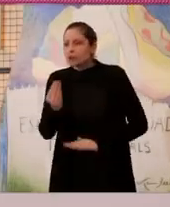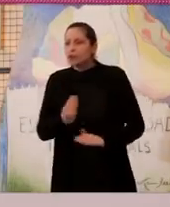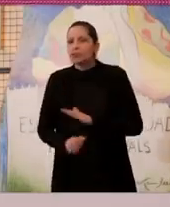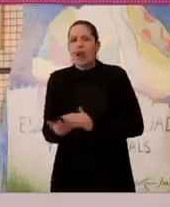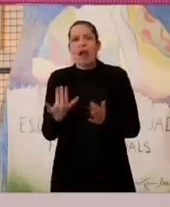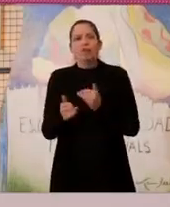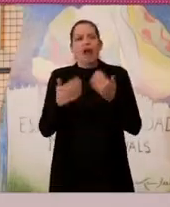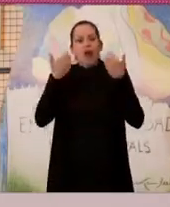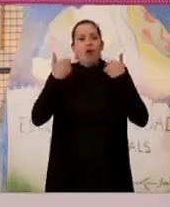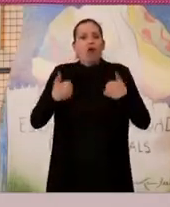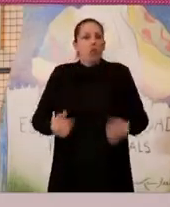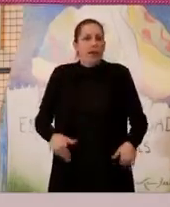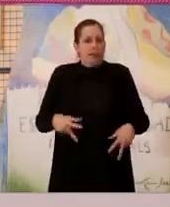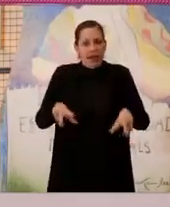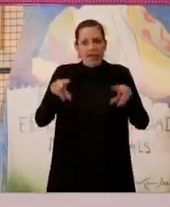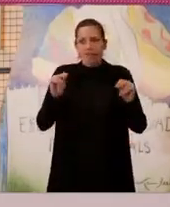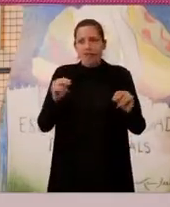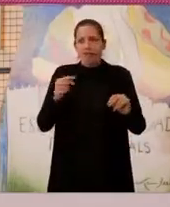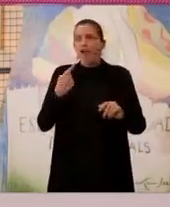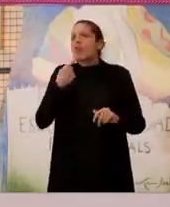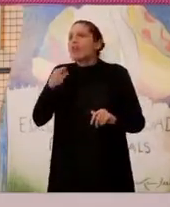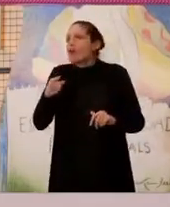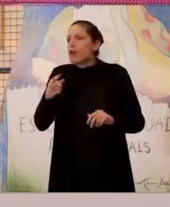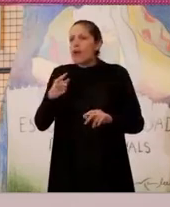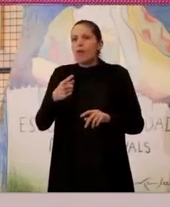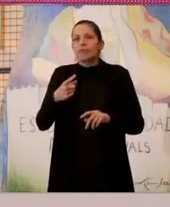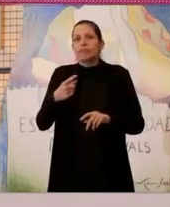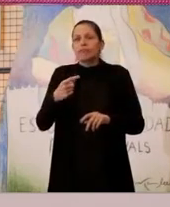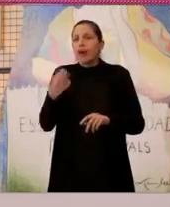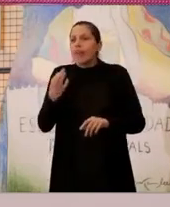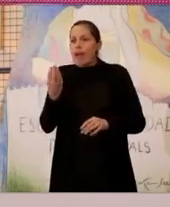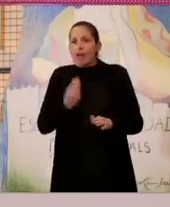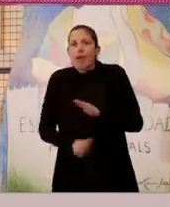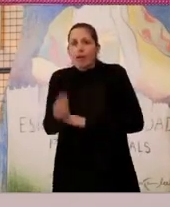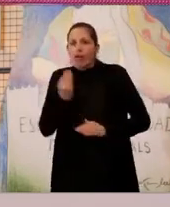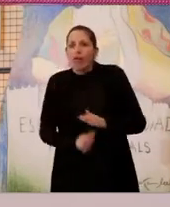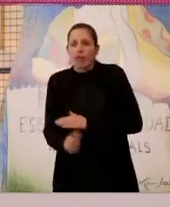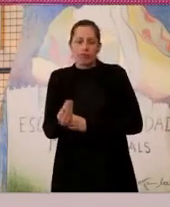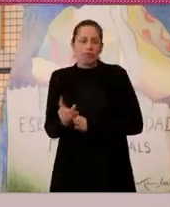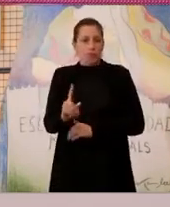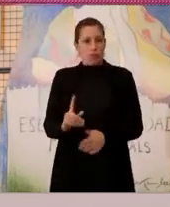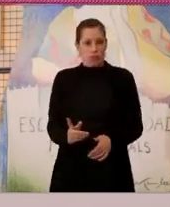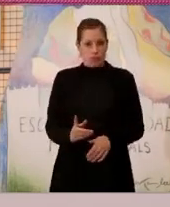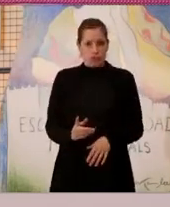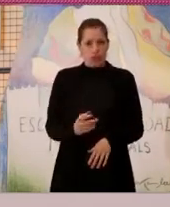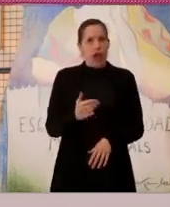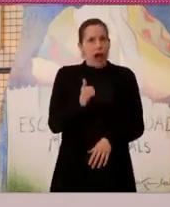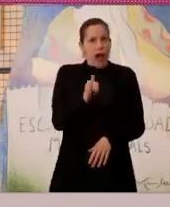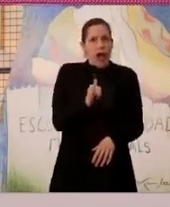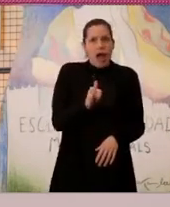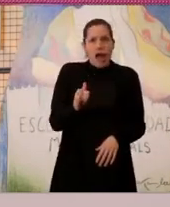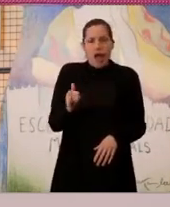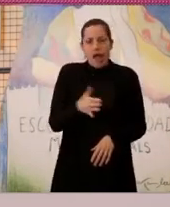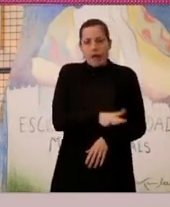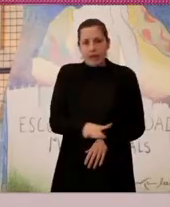hay muchos hijos en el mundo y muchas hijas que necesitan cuidados y que y probablemente